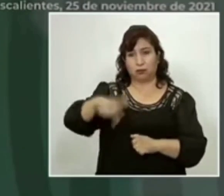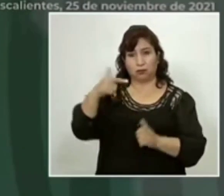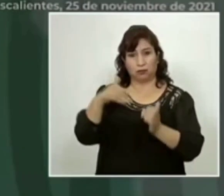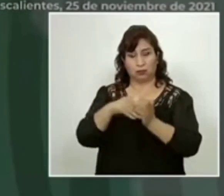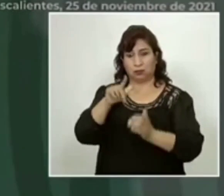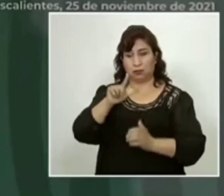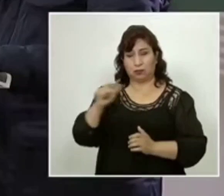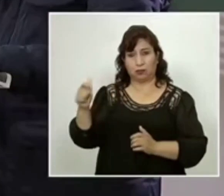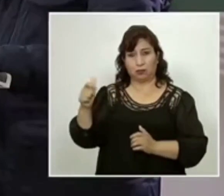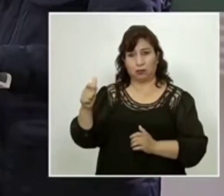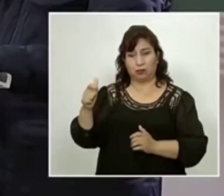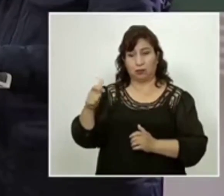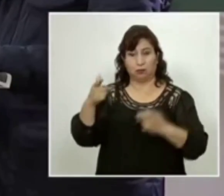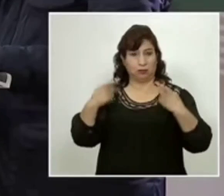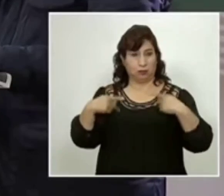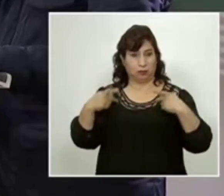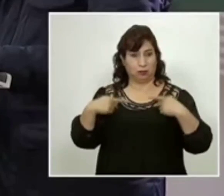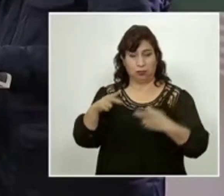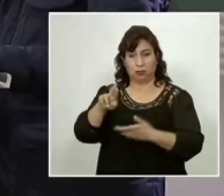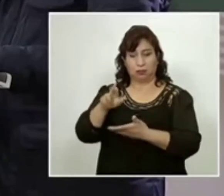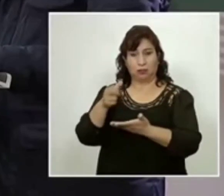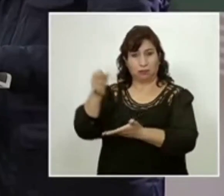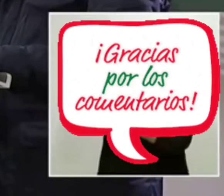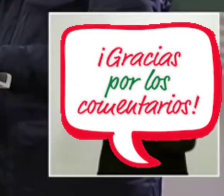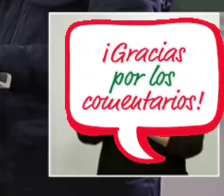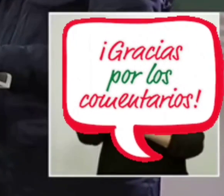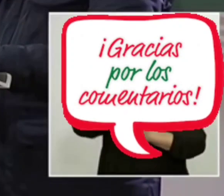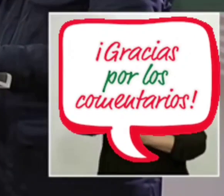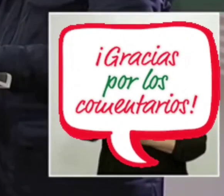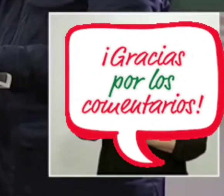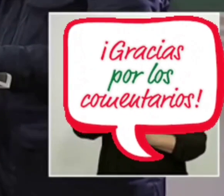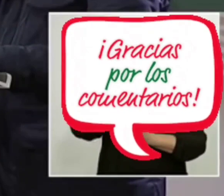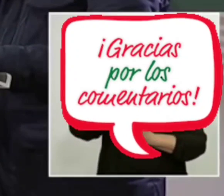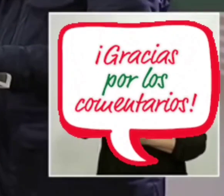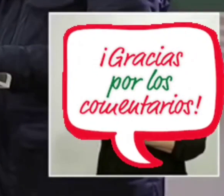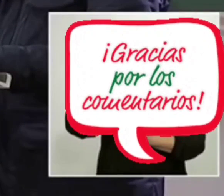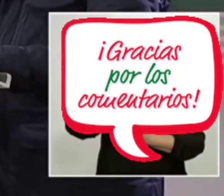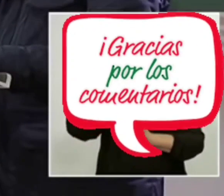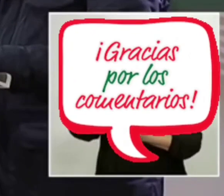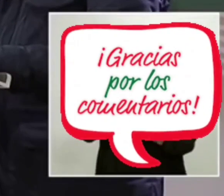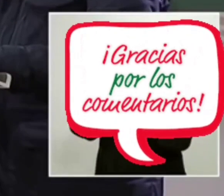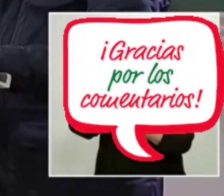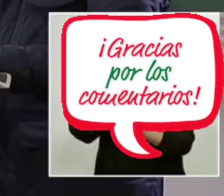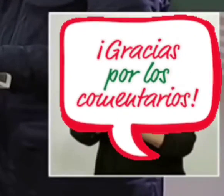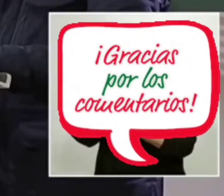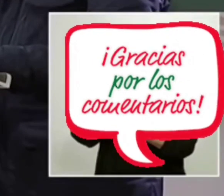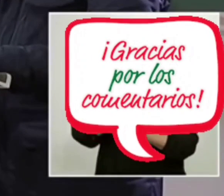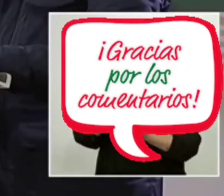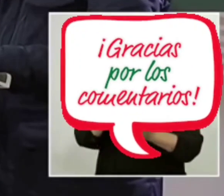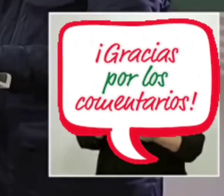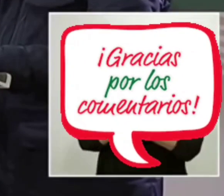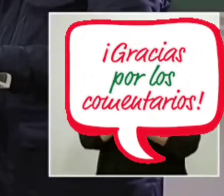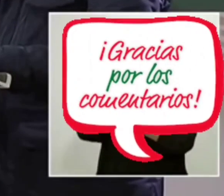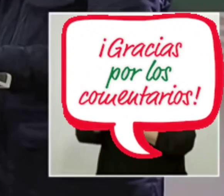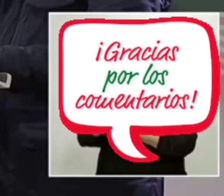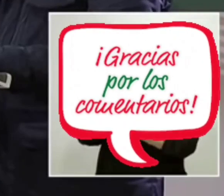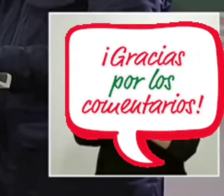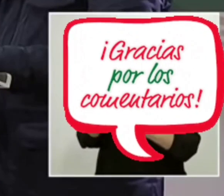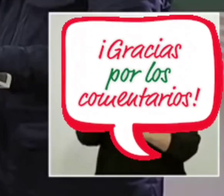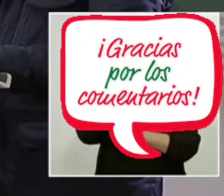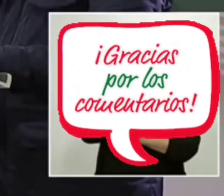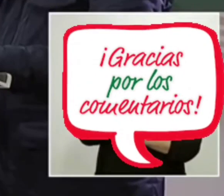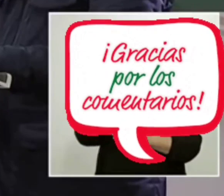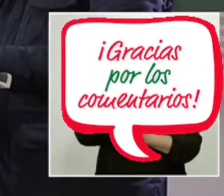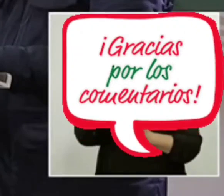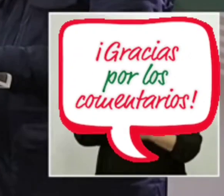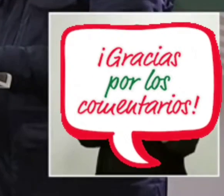12,722 derechohabientes reciben la pensión para el bienestar de personas con discapacidad con una inversión de 206